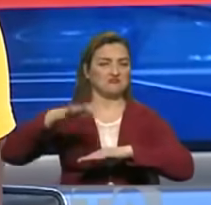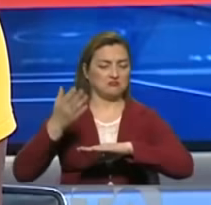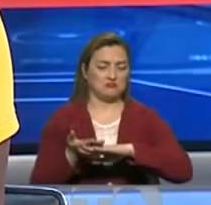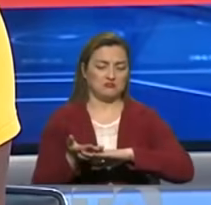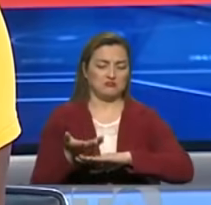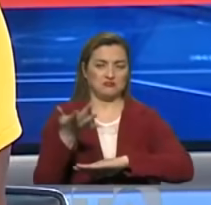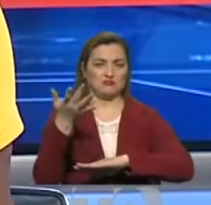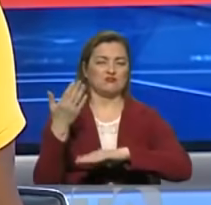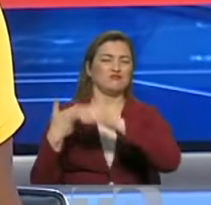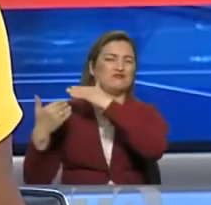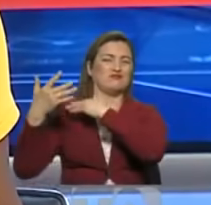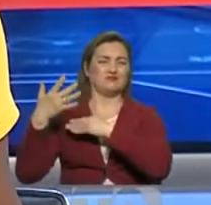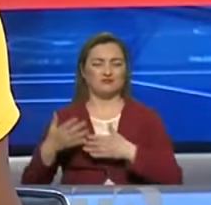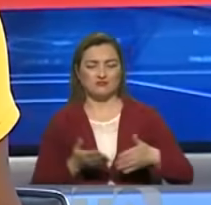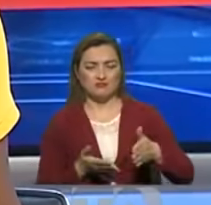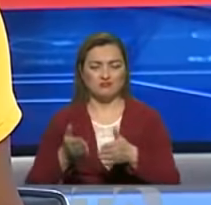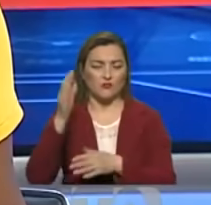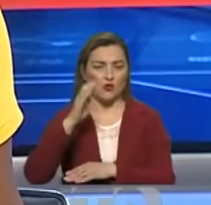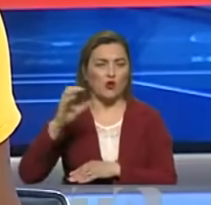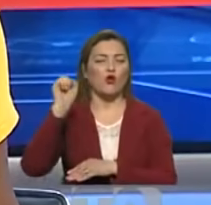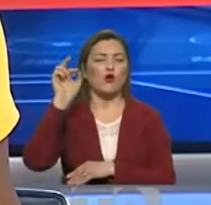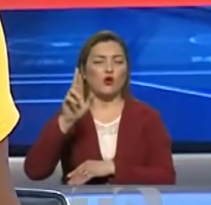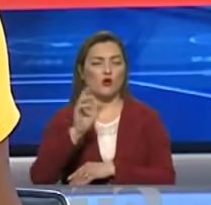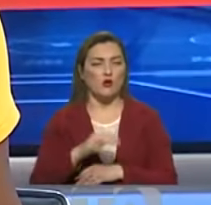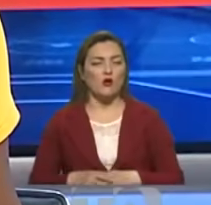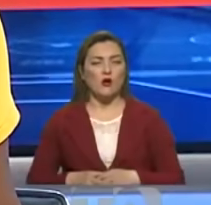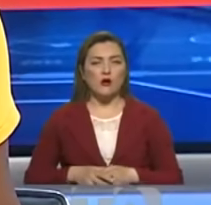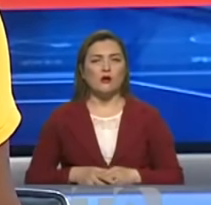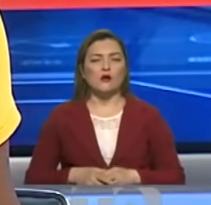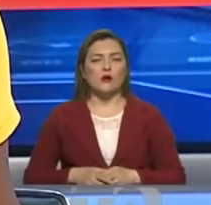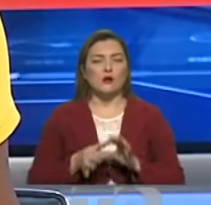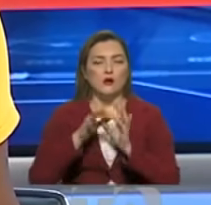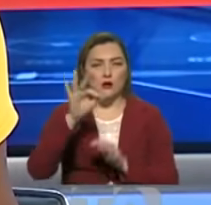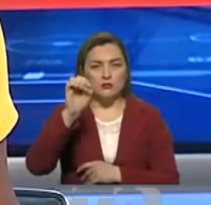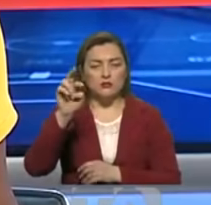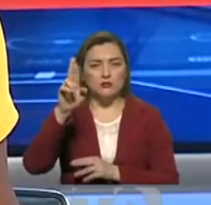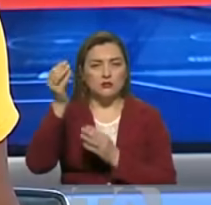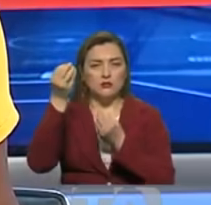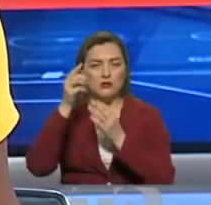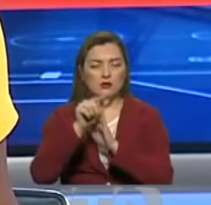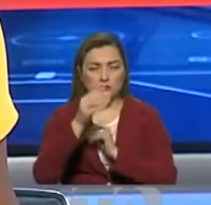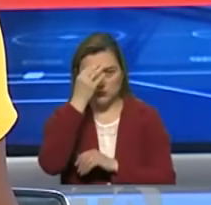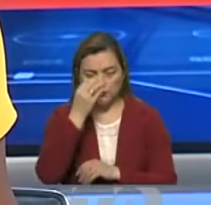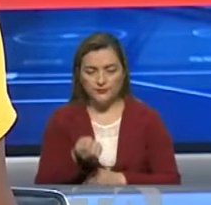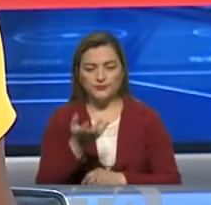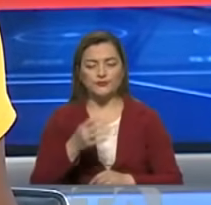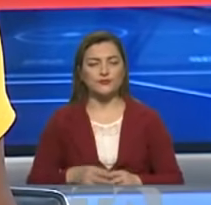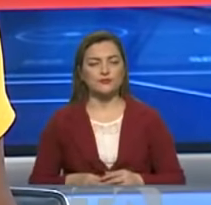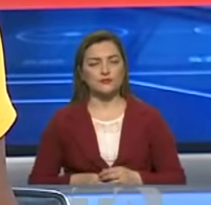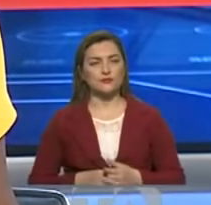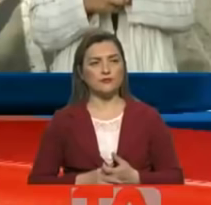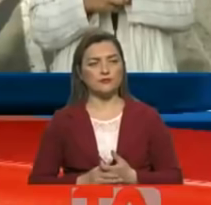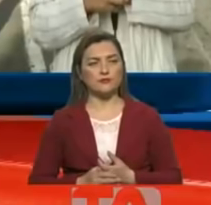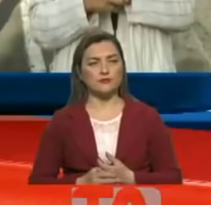antiguo camino a Conocoto al suroriente de la capital. Nuestra compañera Fernanda Ceballos está en el lugar y nos tiene los detalles. Fer, buen día, adelante.